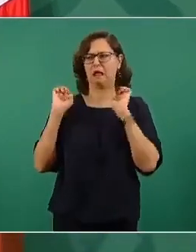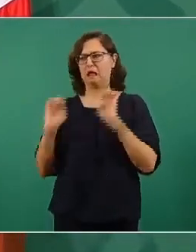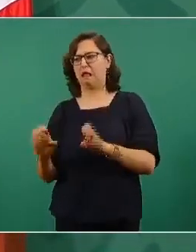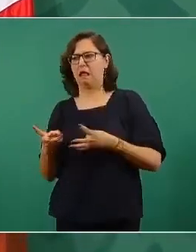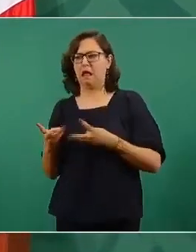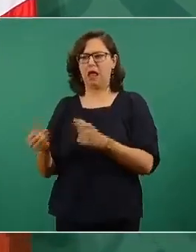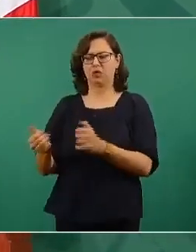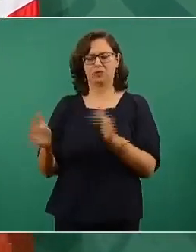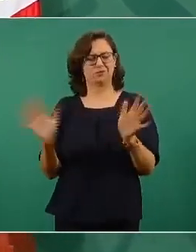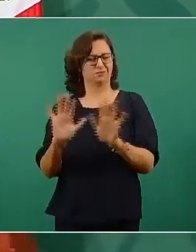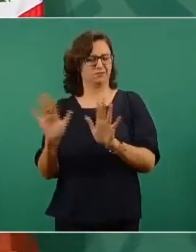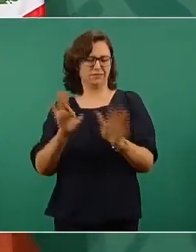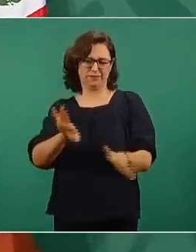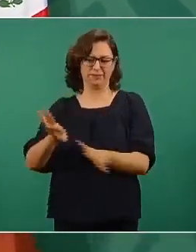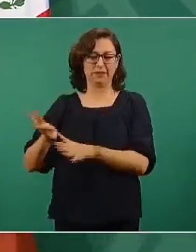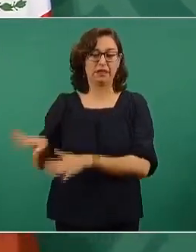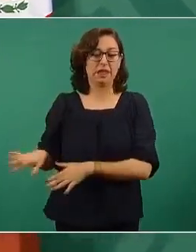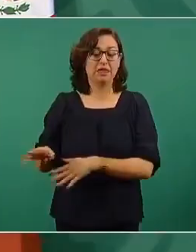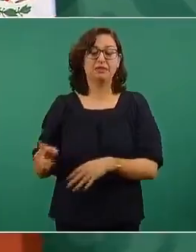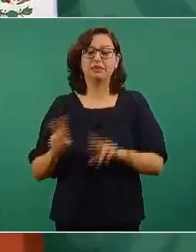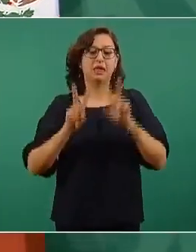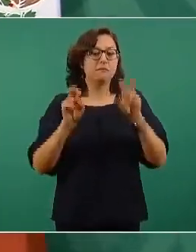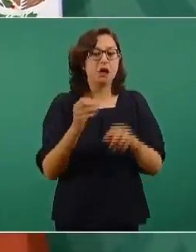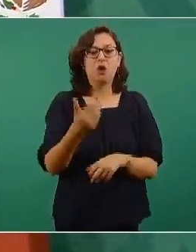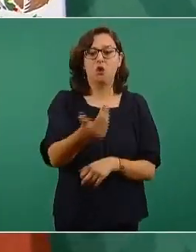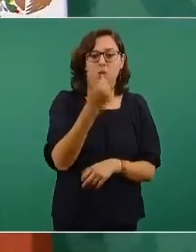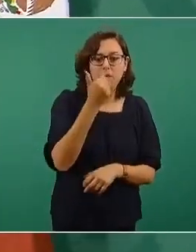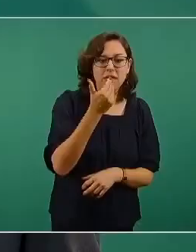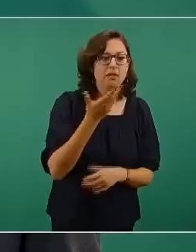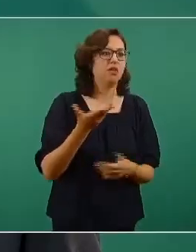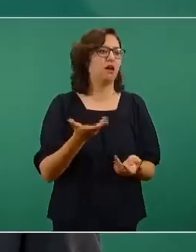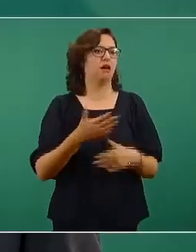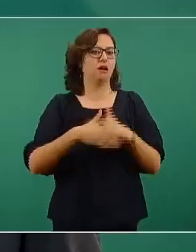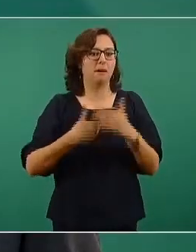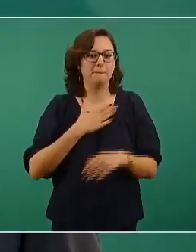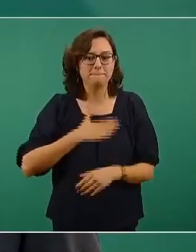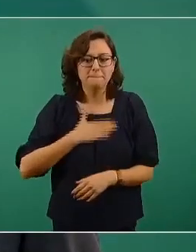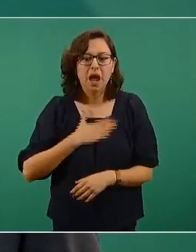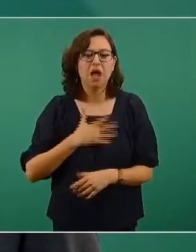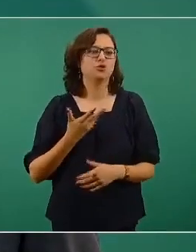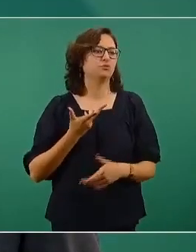el consumo de artículos de primera necesidad.